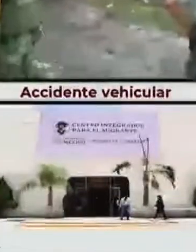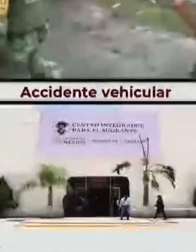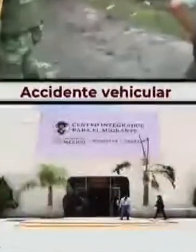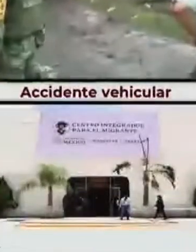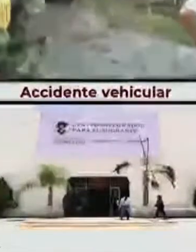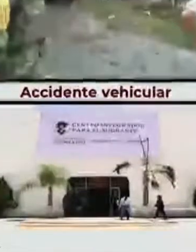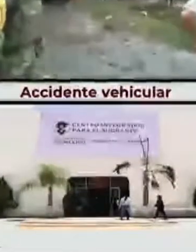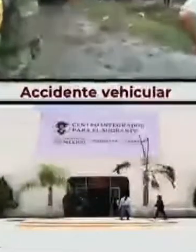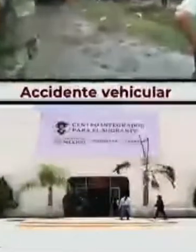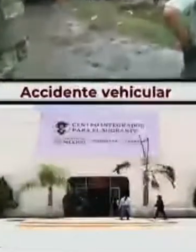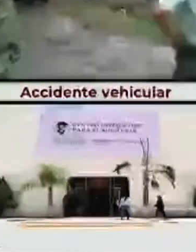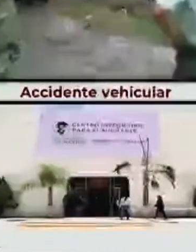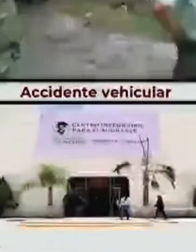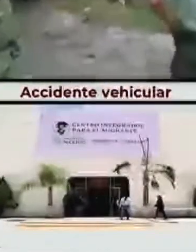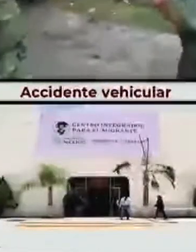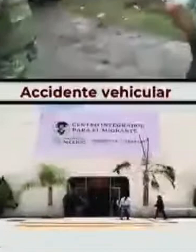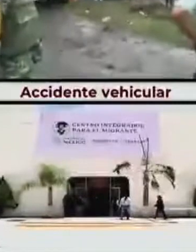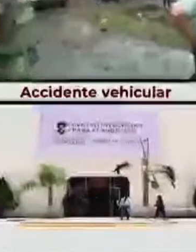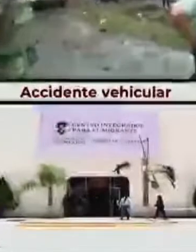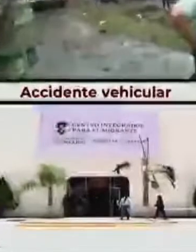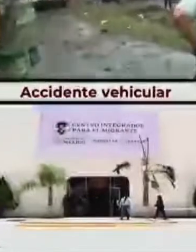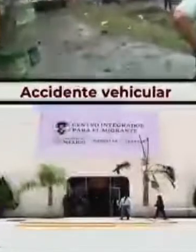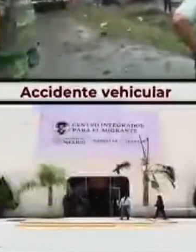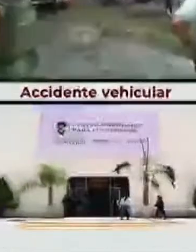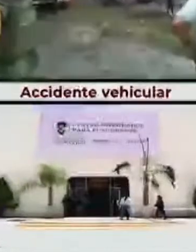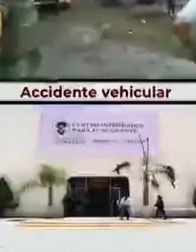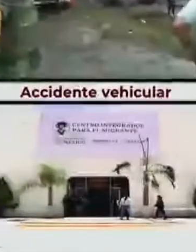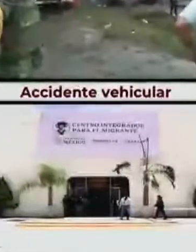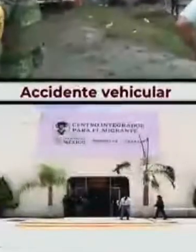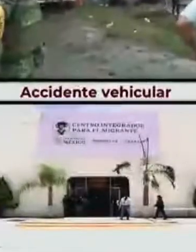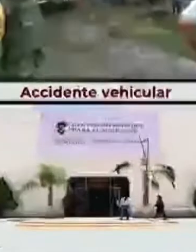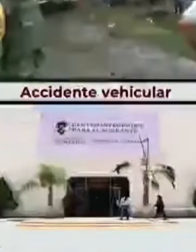fuertes, huracanes, inundaciones,